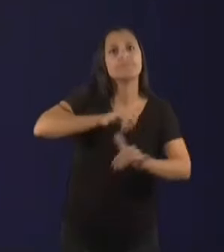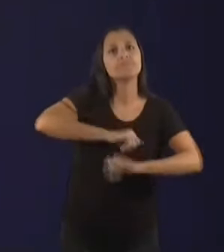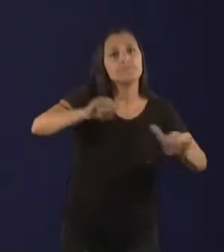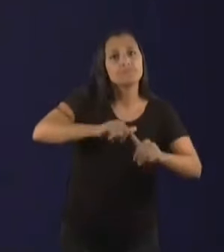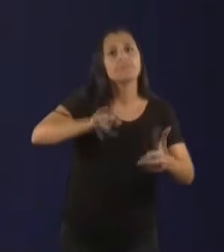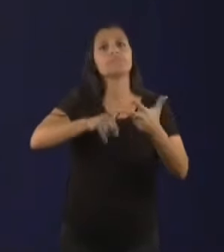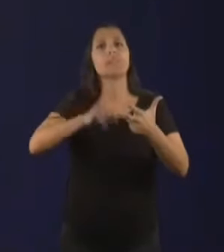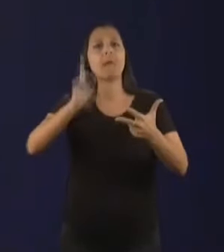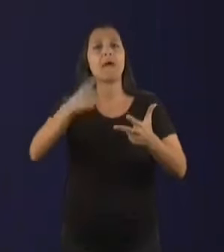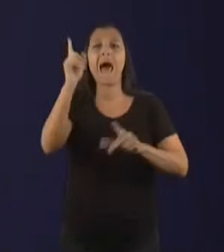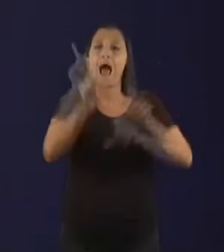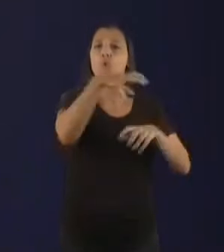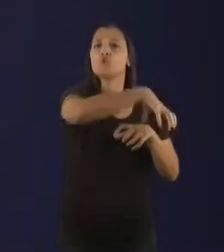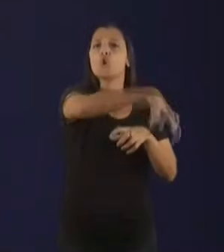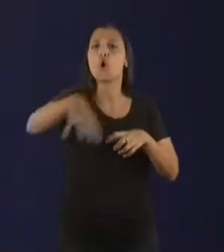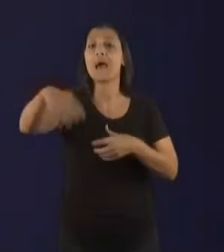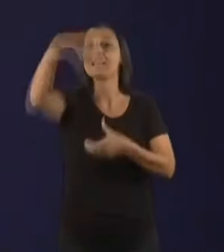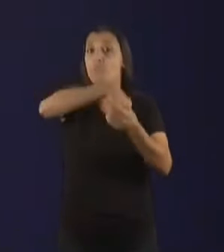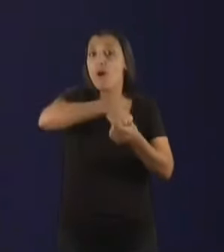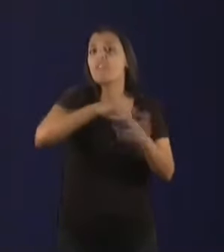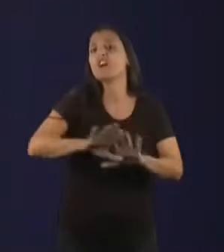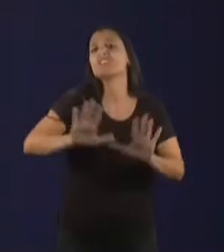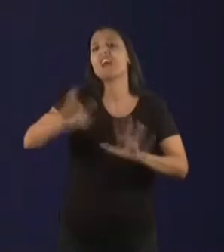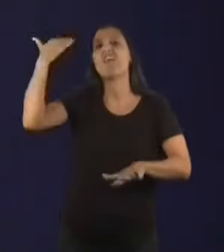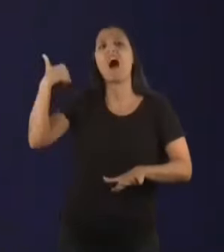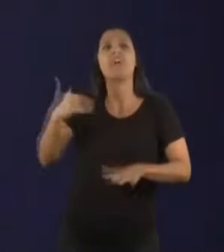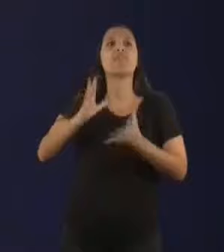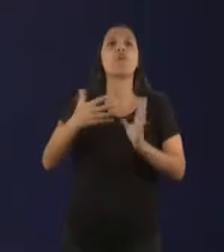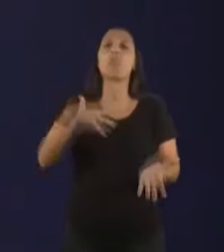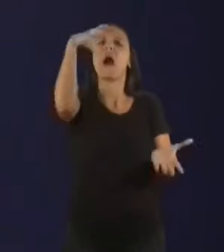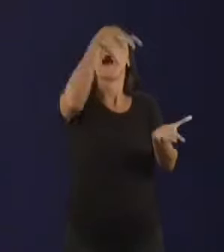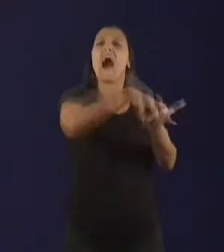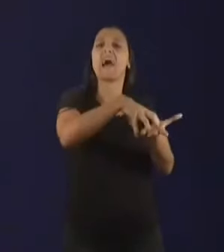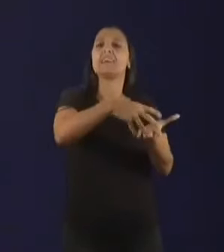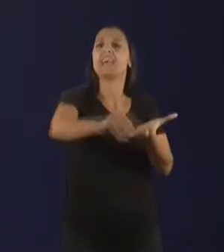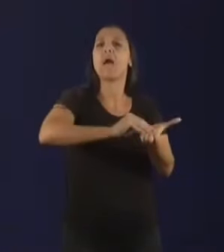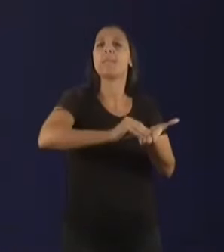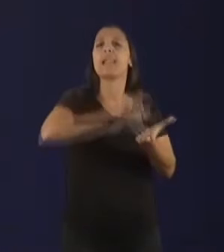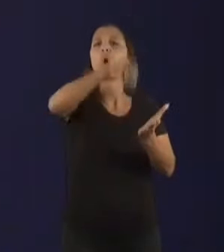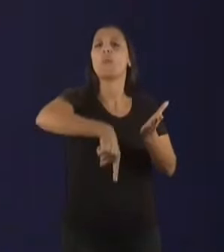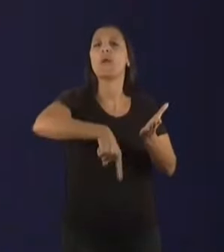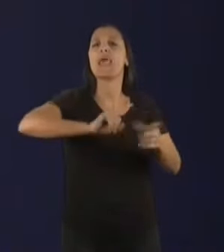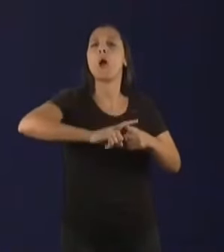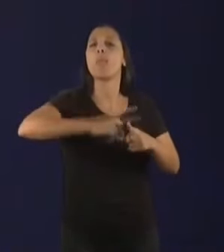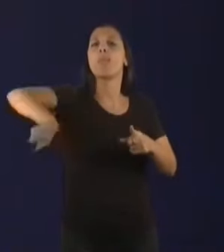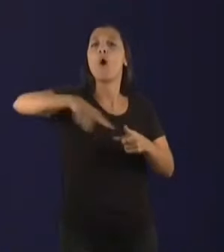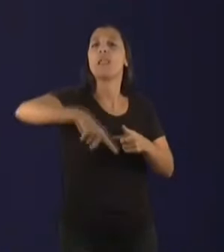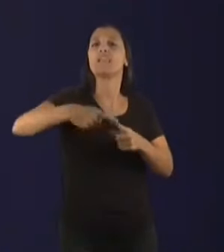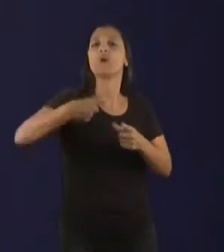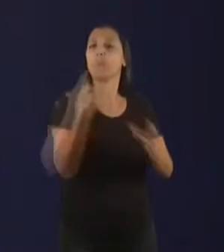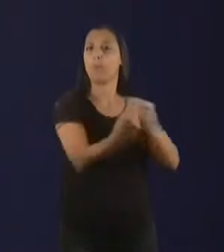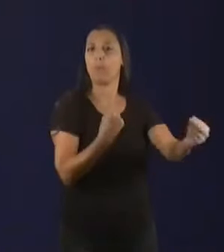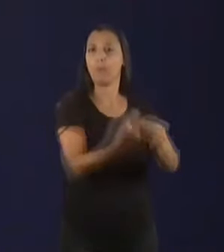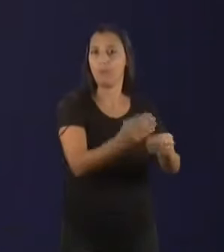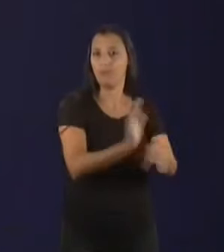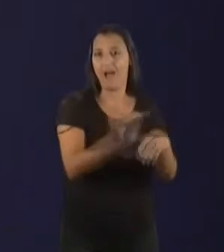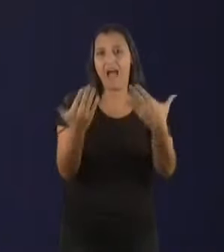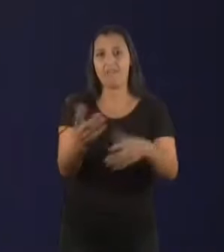los organismos que funcionaban como agencia de empleo militante. Nunca ningún